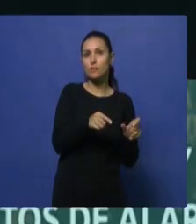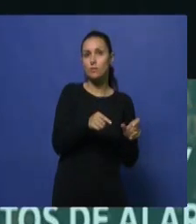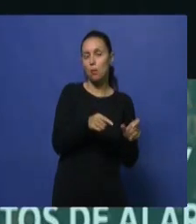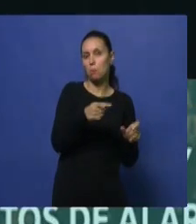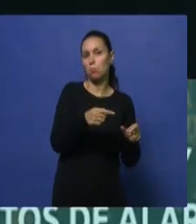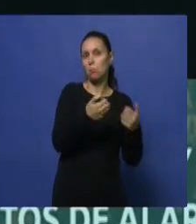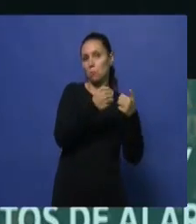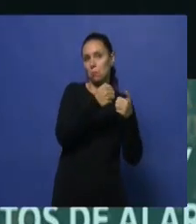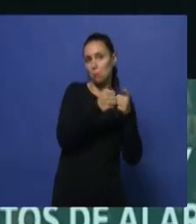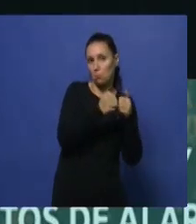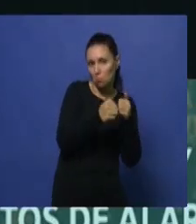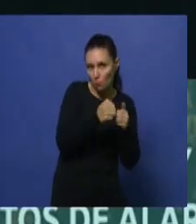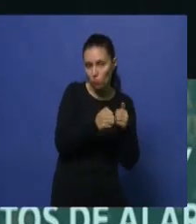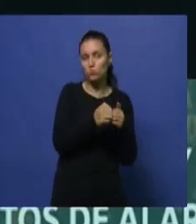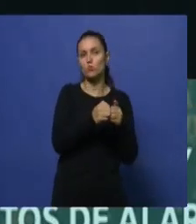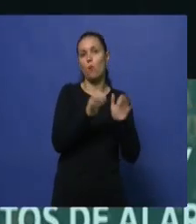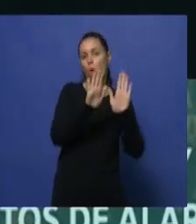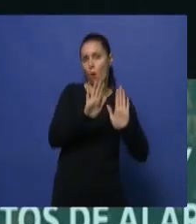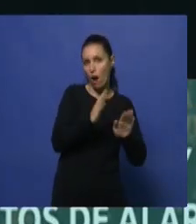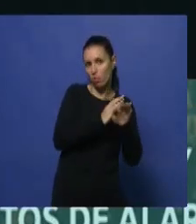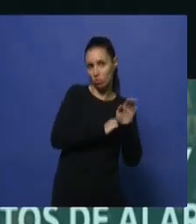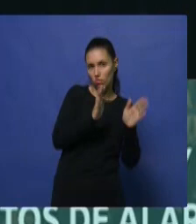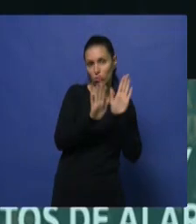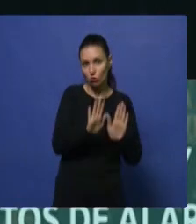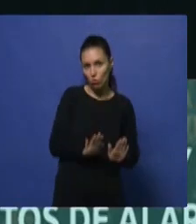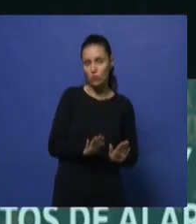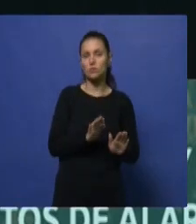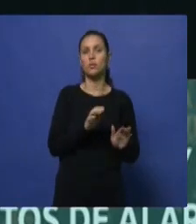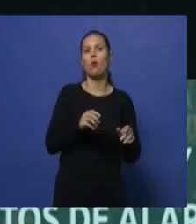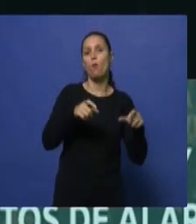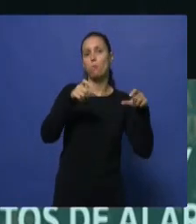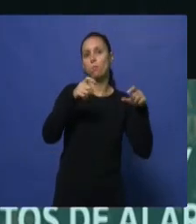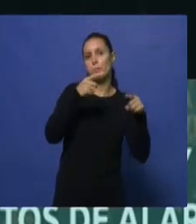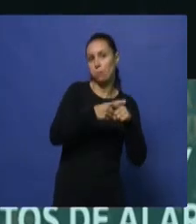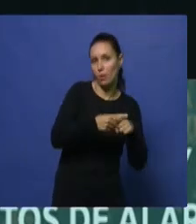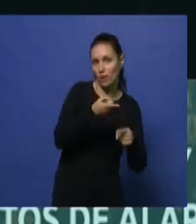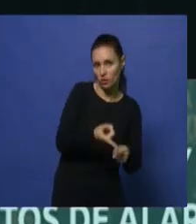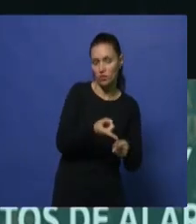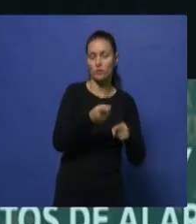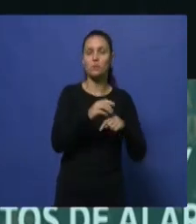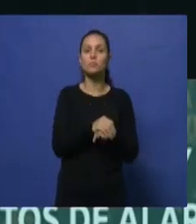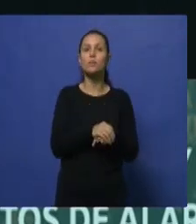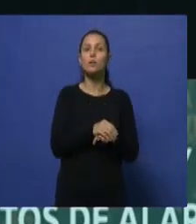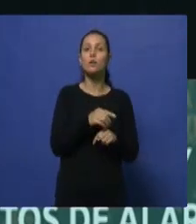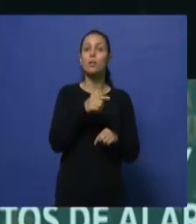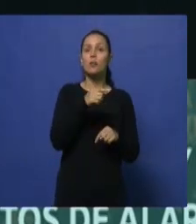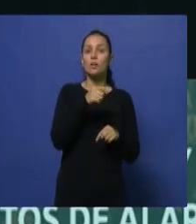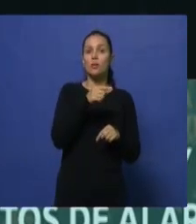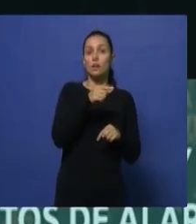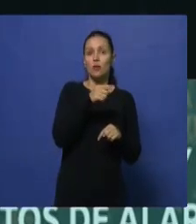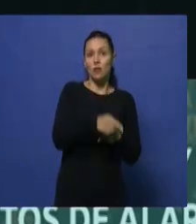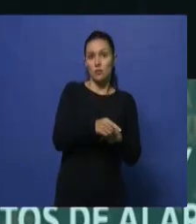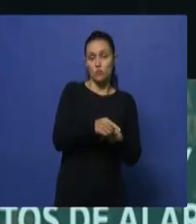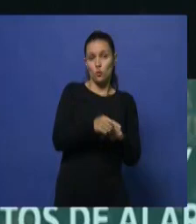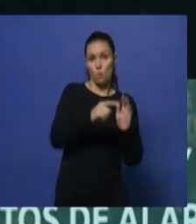función con ocasión de los preparativos organización o de la celebración de un partido de fútbol este es el preámbulo porque en el